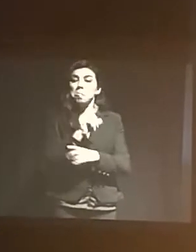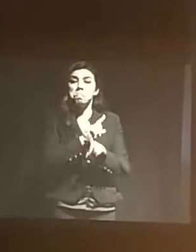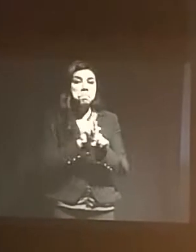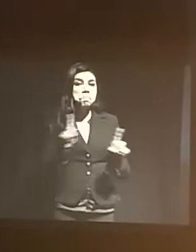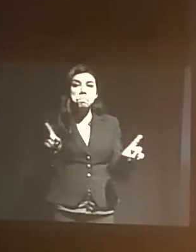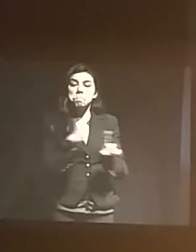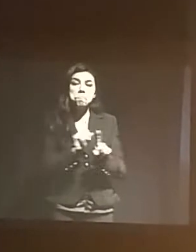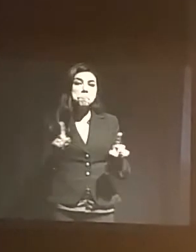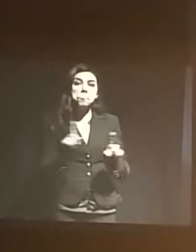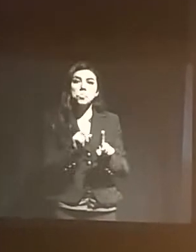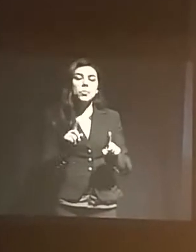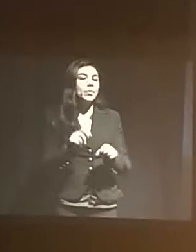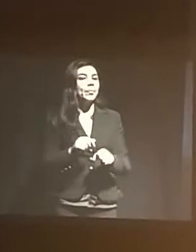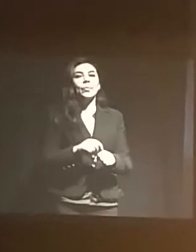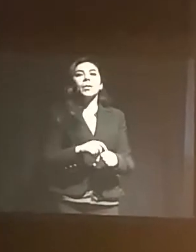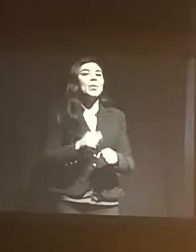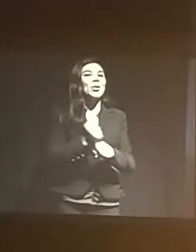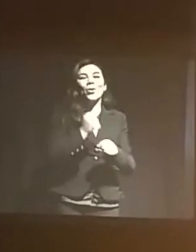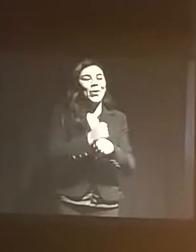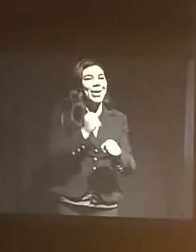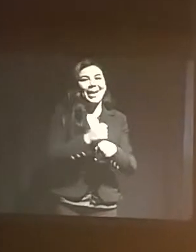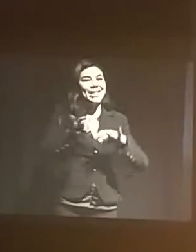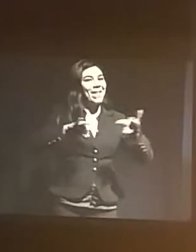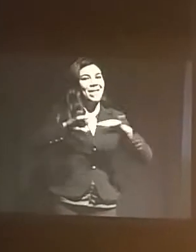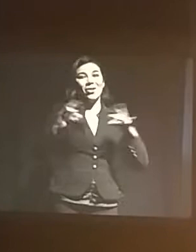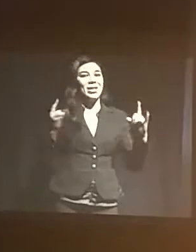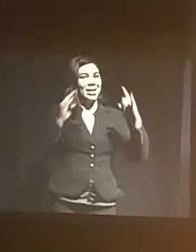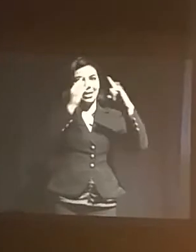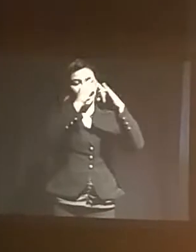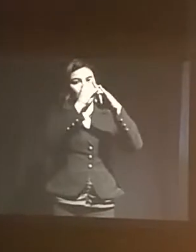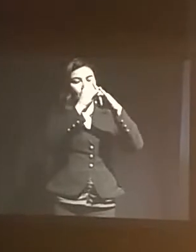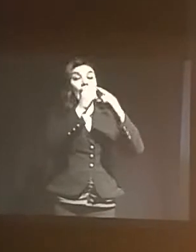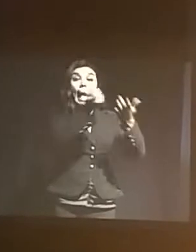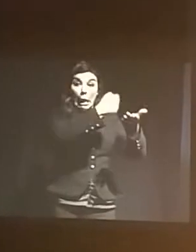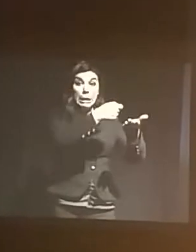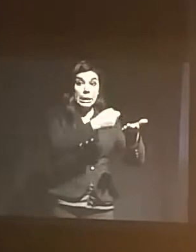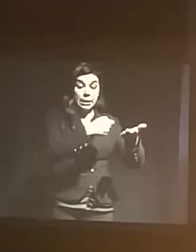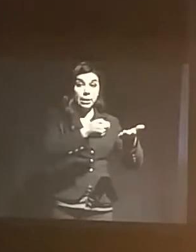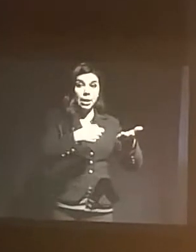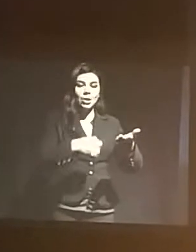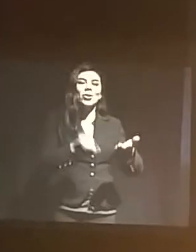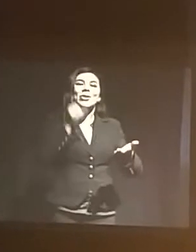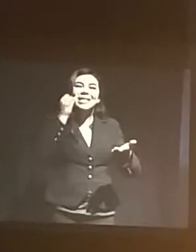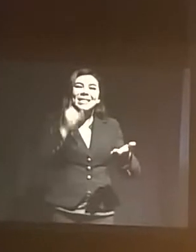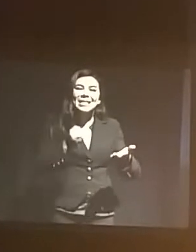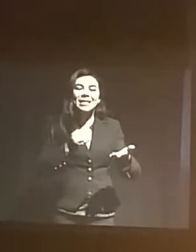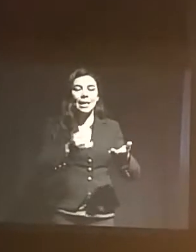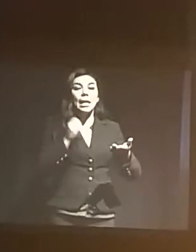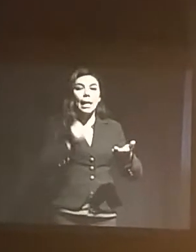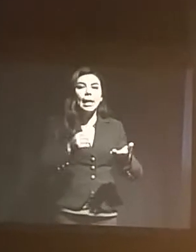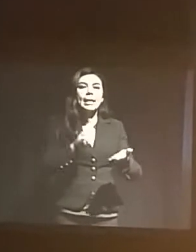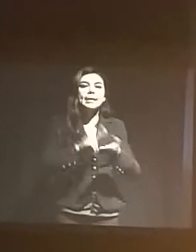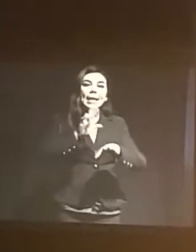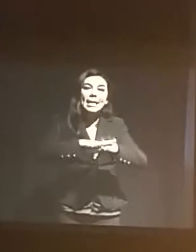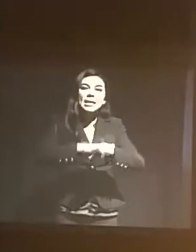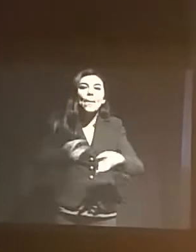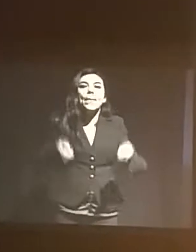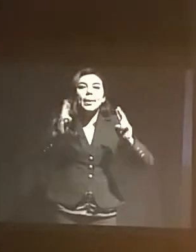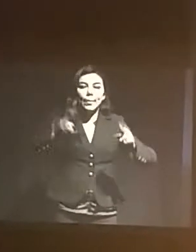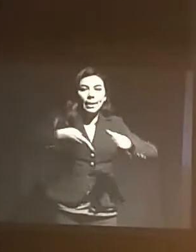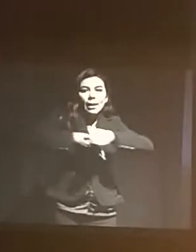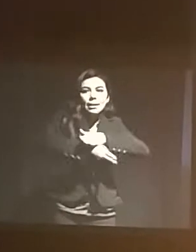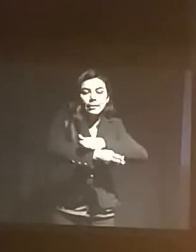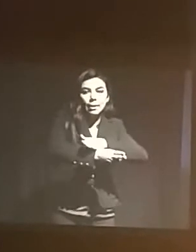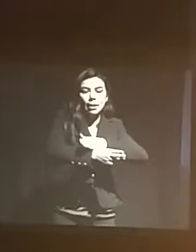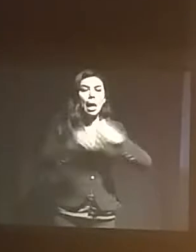es esa la labor del arquitecto. La labor del arquitecto es que el diseño permita esta facilidad. En el esquema de la